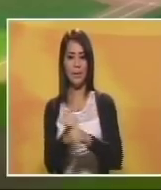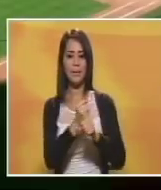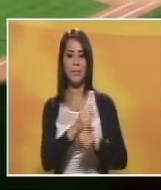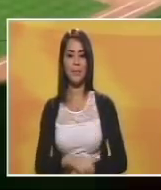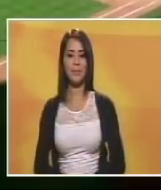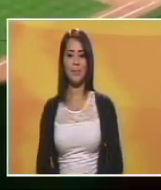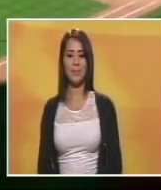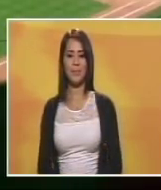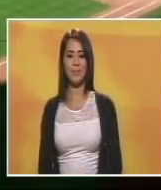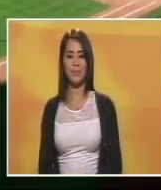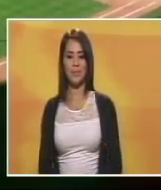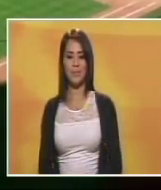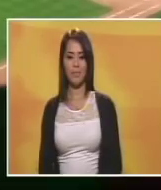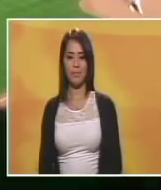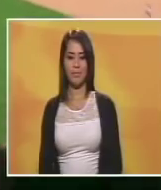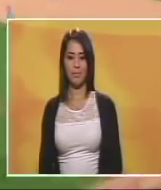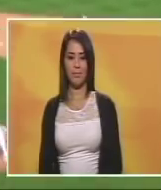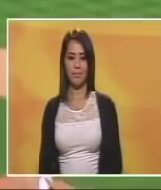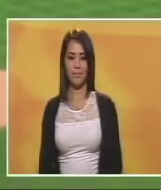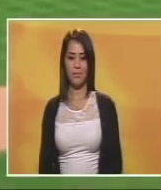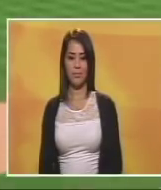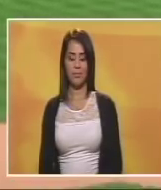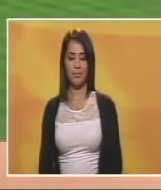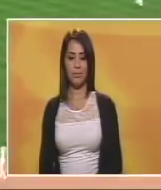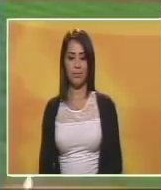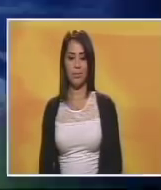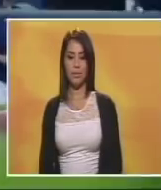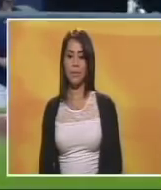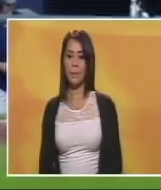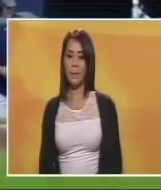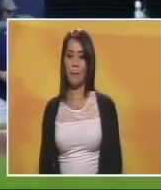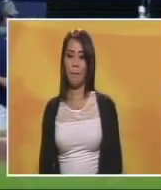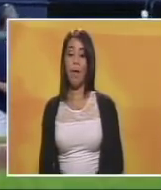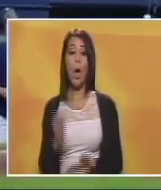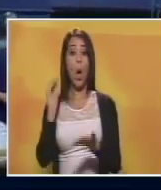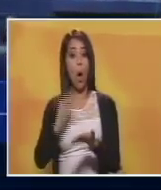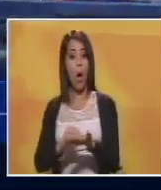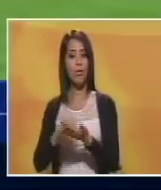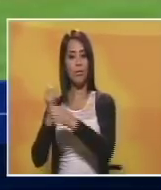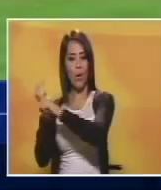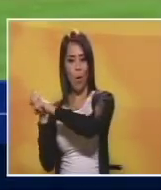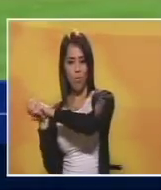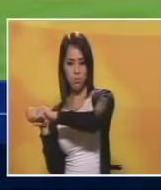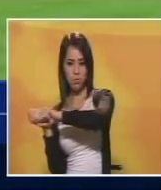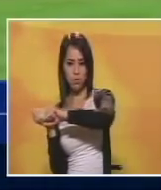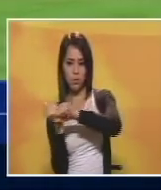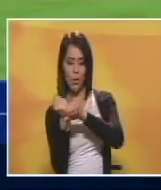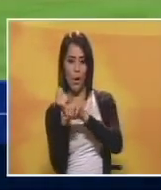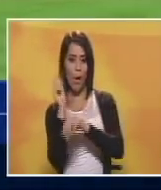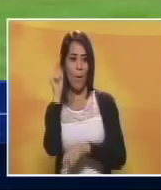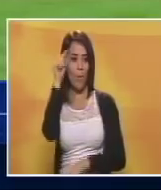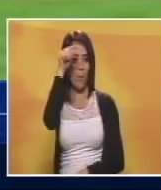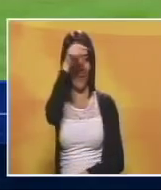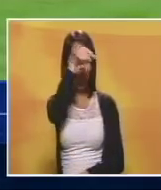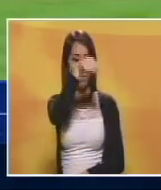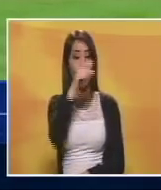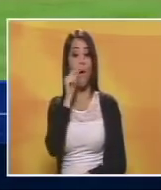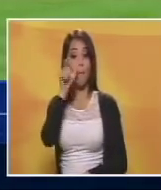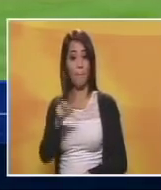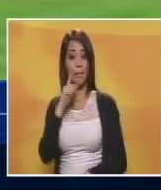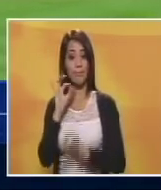ventaja a Cincinnati. De 4-1 el infielder criollo que conectó el batazo clave para la maquinaria roja. José Alberto Martínez batió de 5-1 y